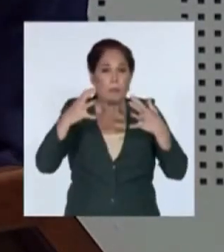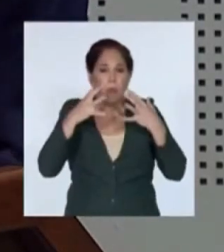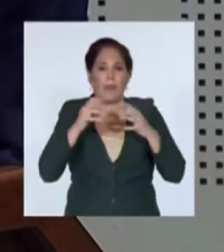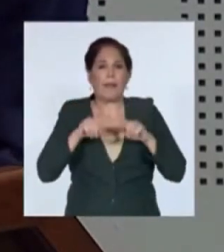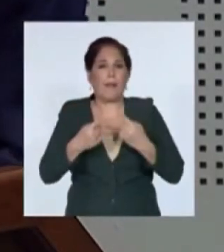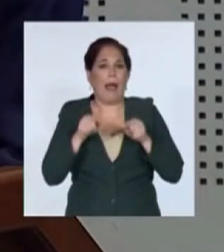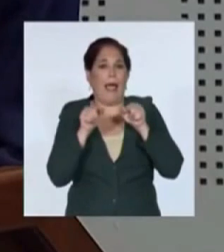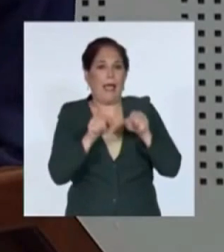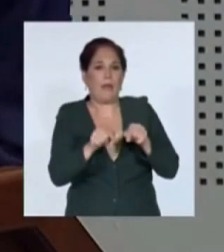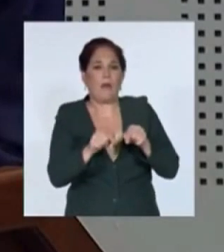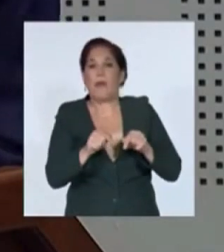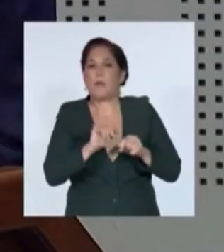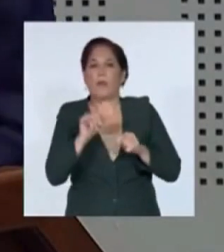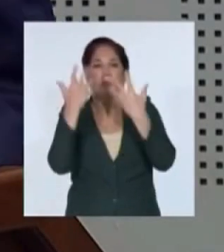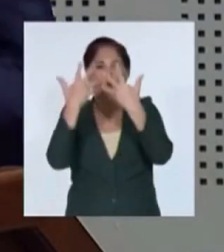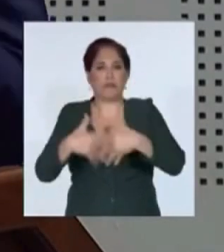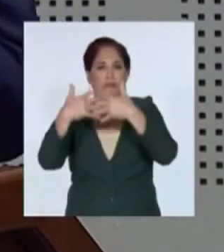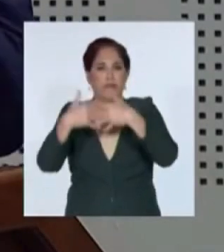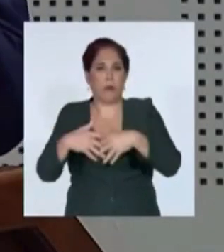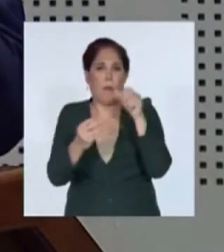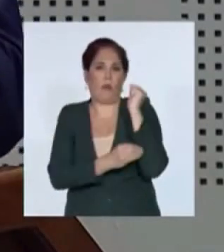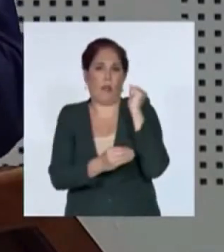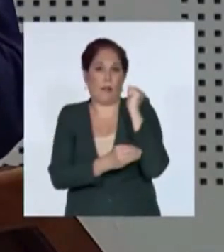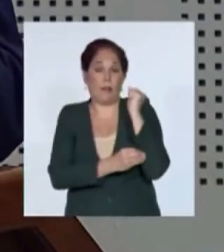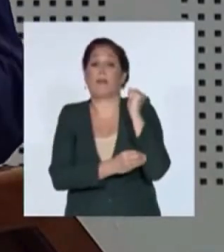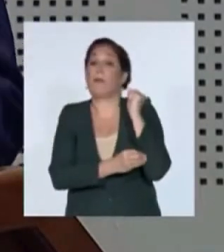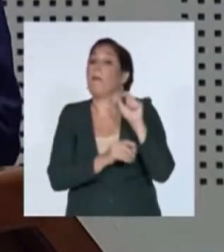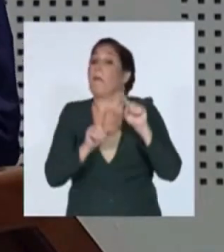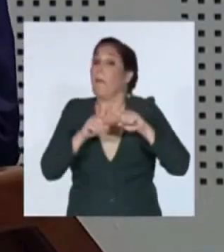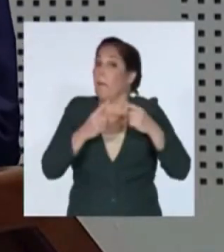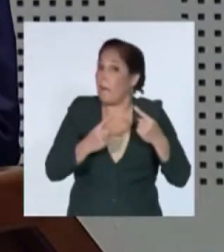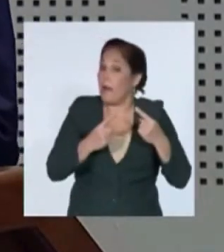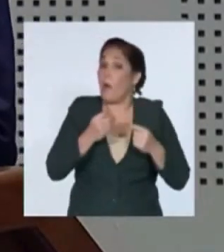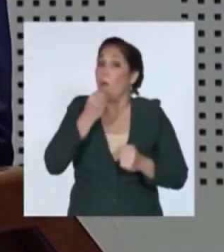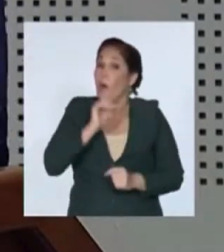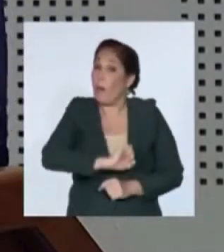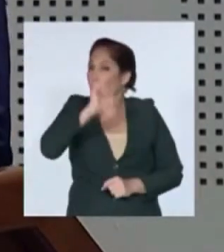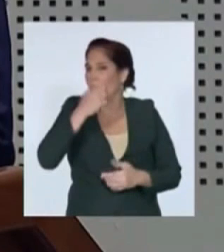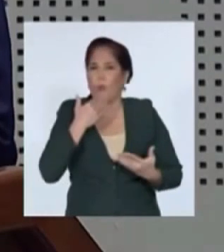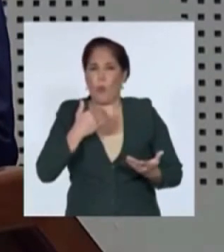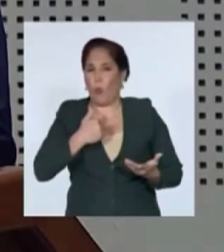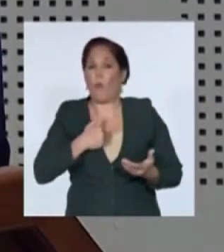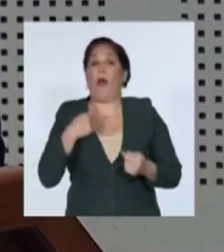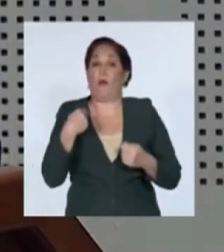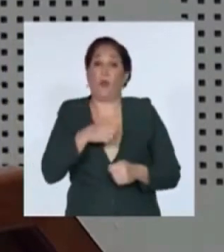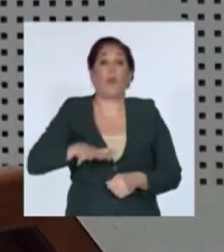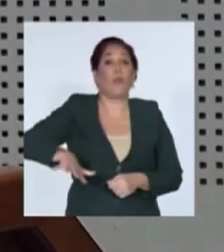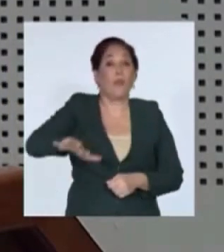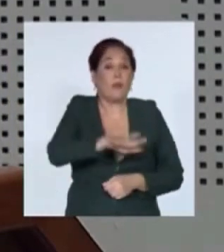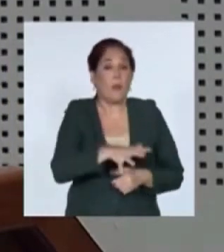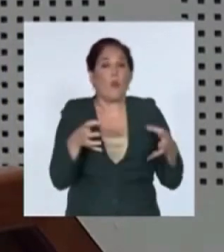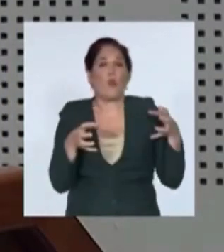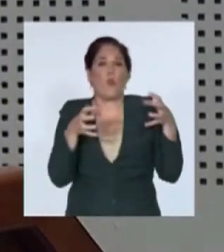la cuarta revolución industrial, pero esto será solo posible si actuamos de manera